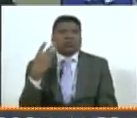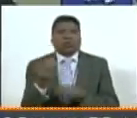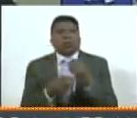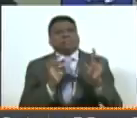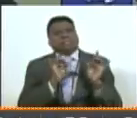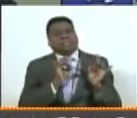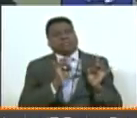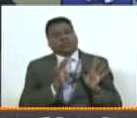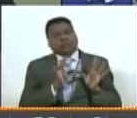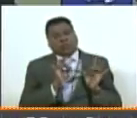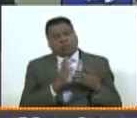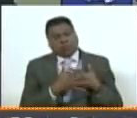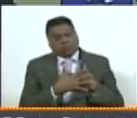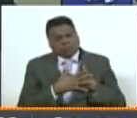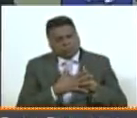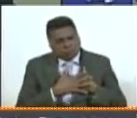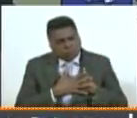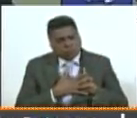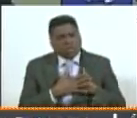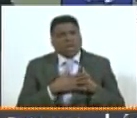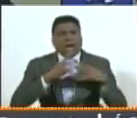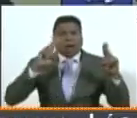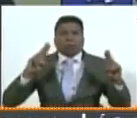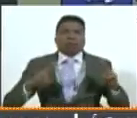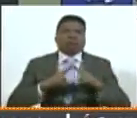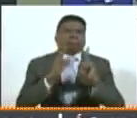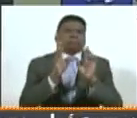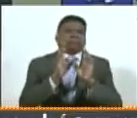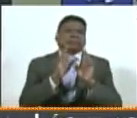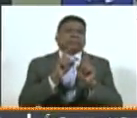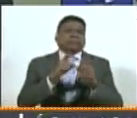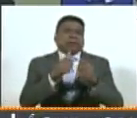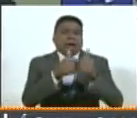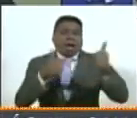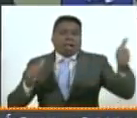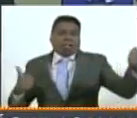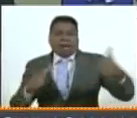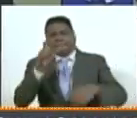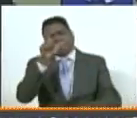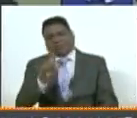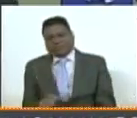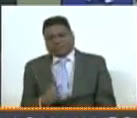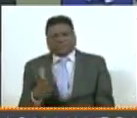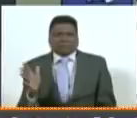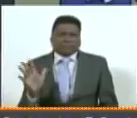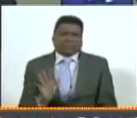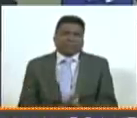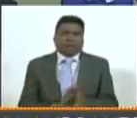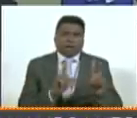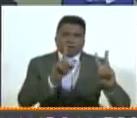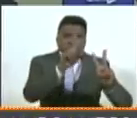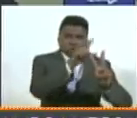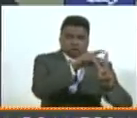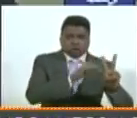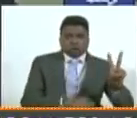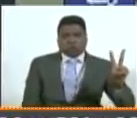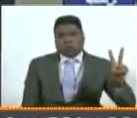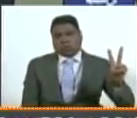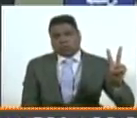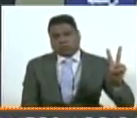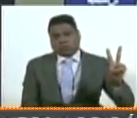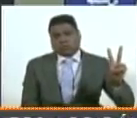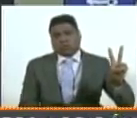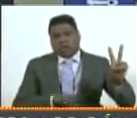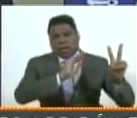dolor y desencuentro dos la convocatoria a una